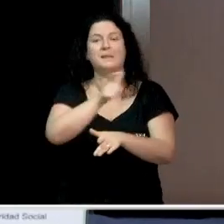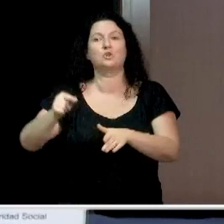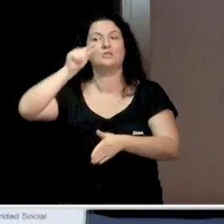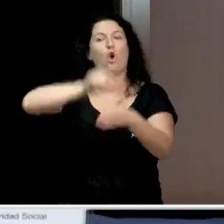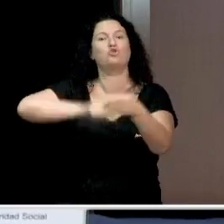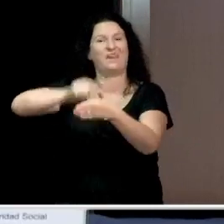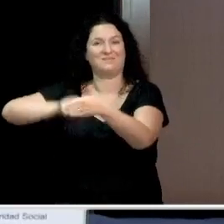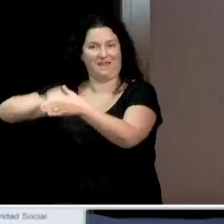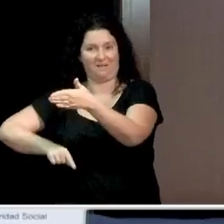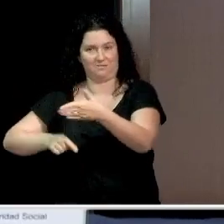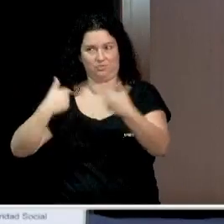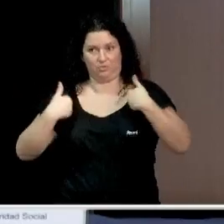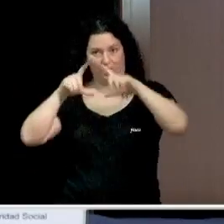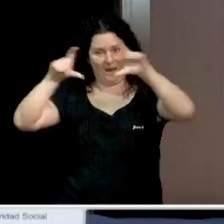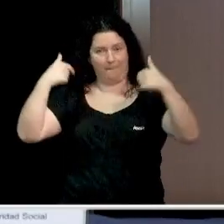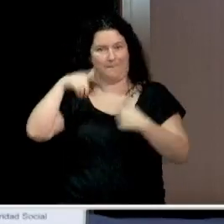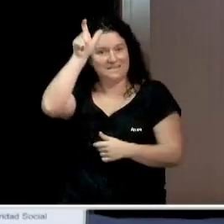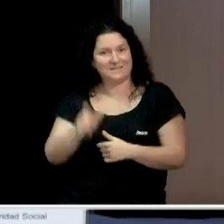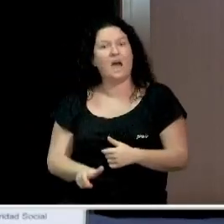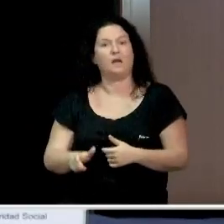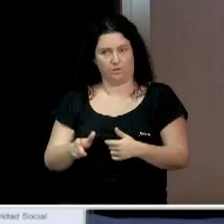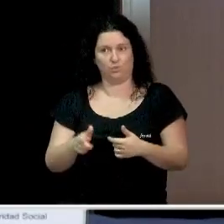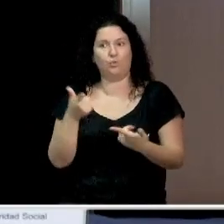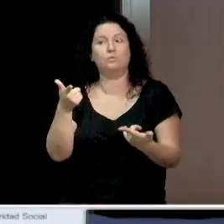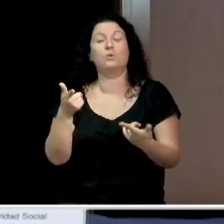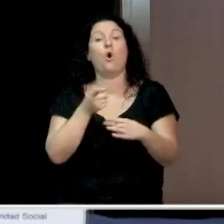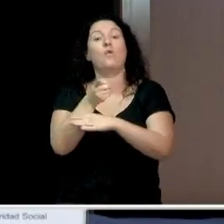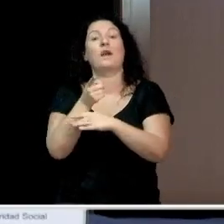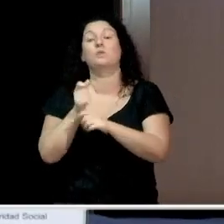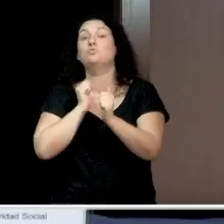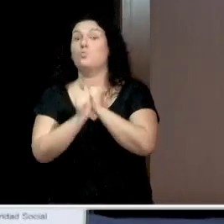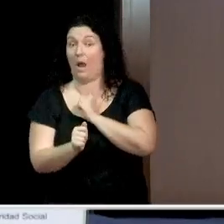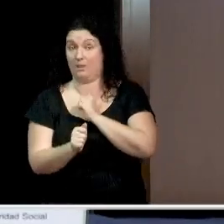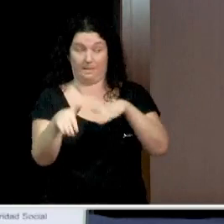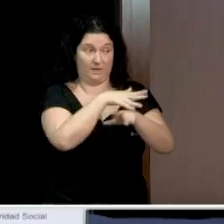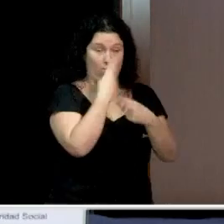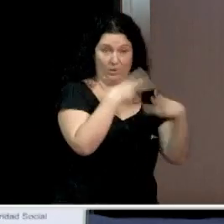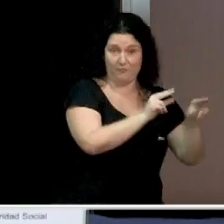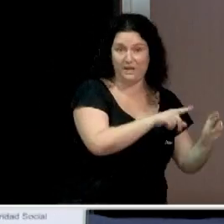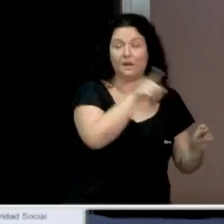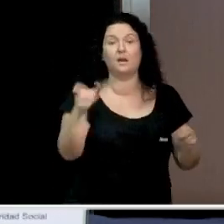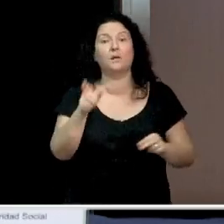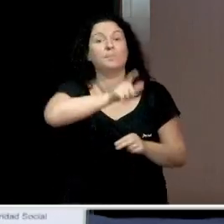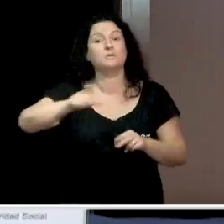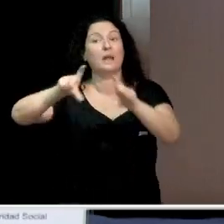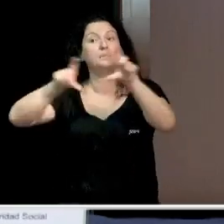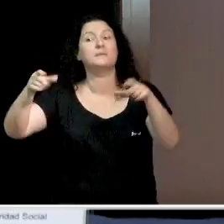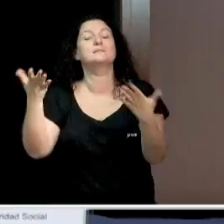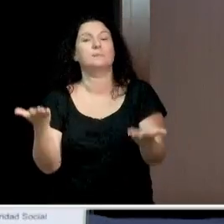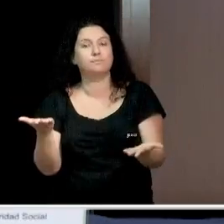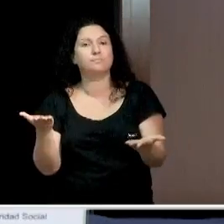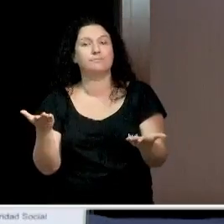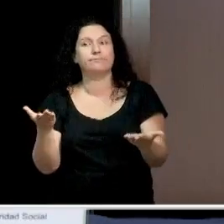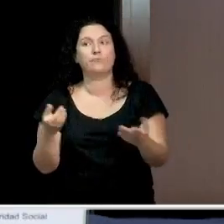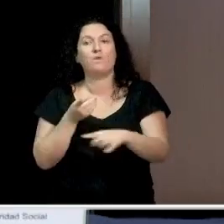grande. Bueno, pues se fundamenta básicamente en dos obligaciones que son centrales y que además son